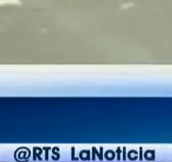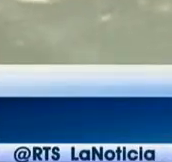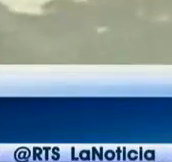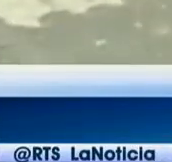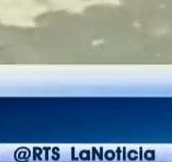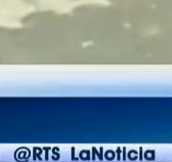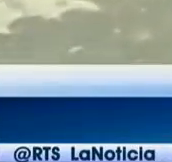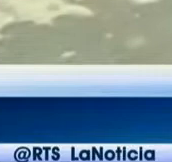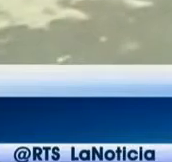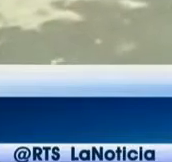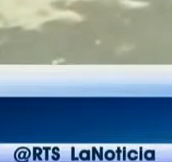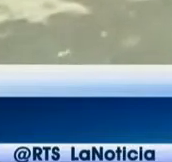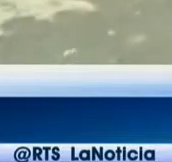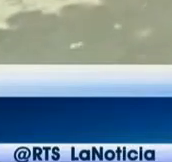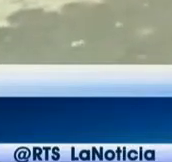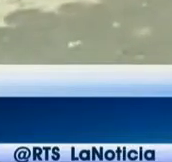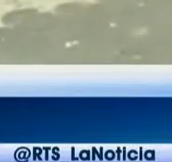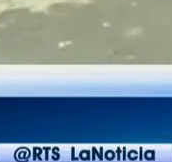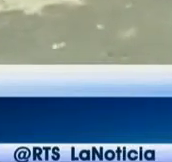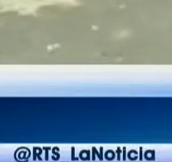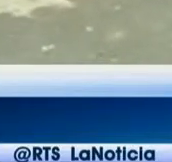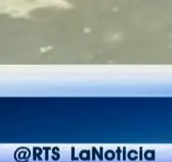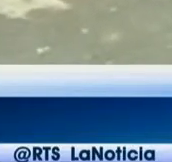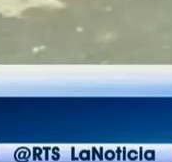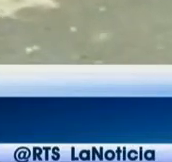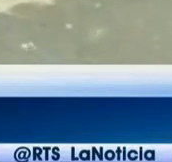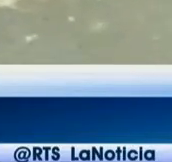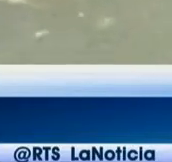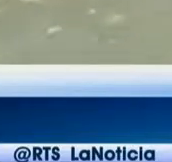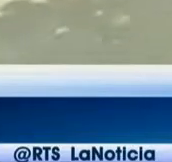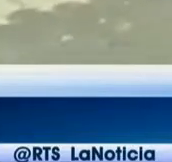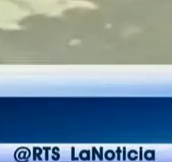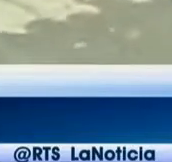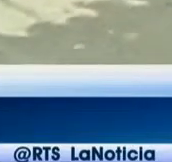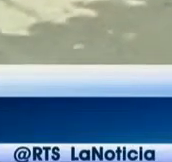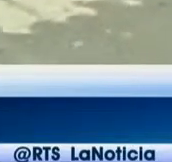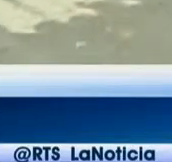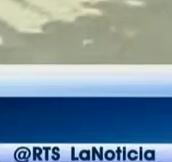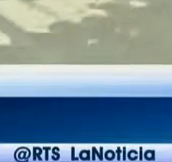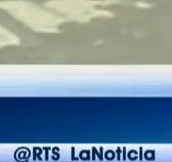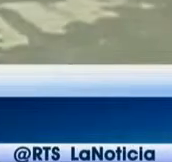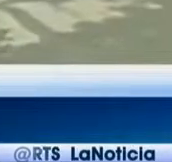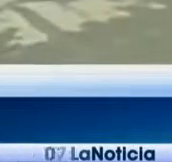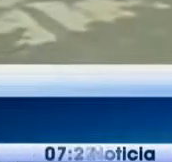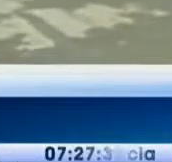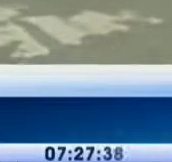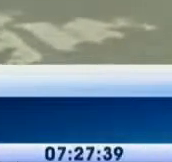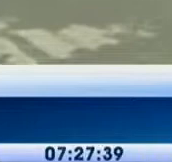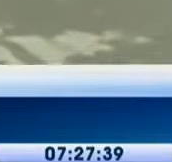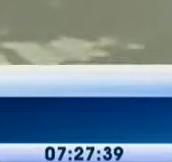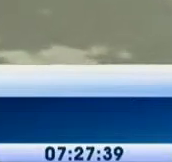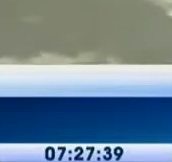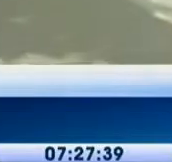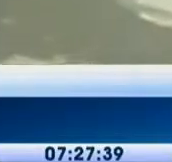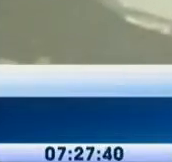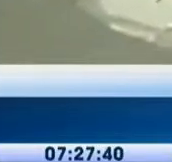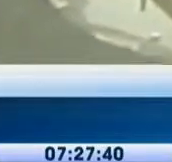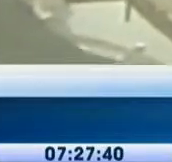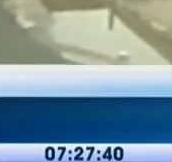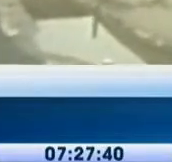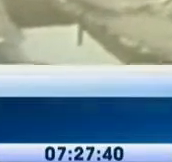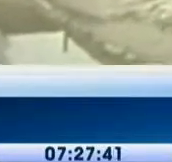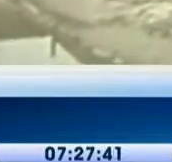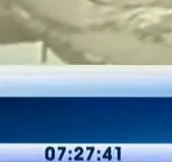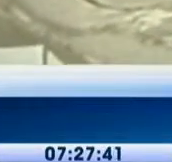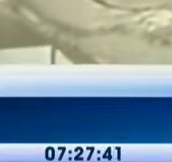Una sola rejilla por manzana, que si pudiera... La visualizamos en la esquina de allá, en la punta. Entonces, más o menos, lo que yo le entiendo a